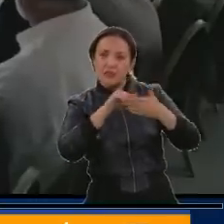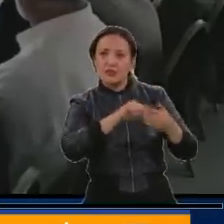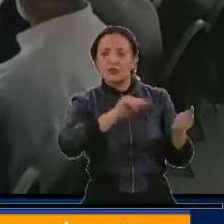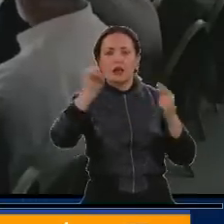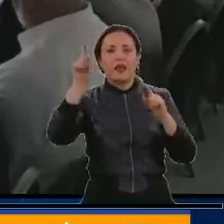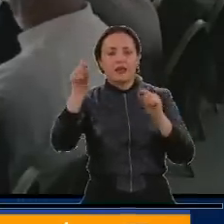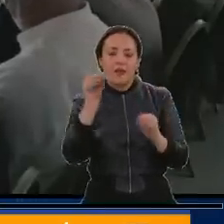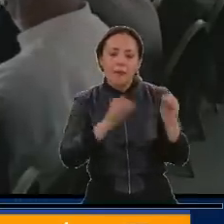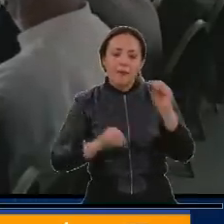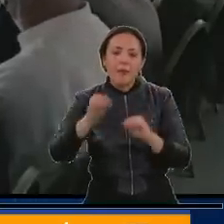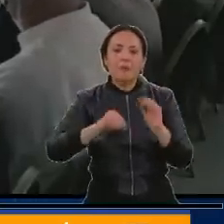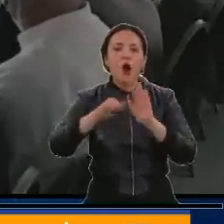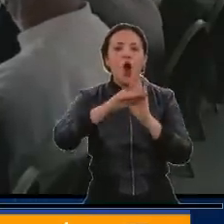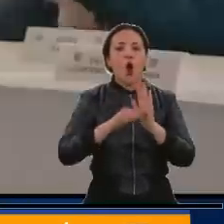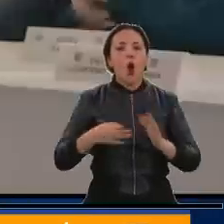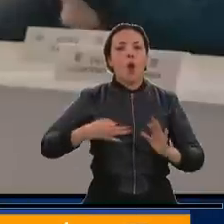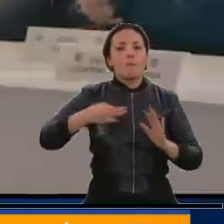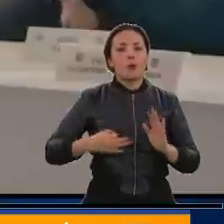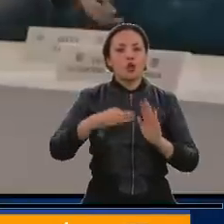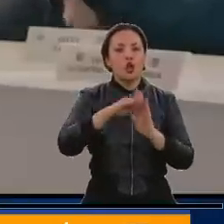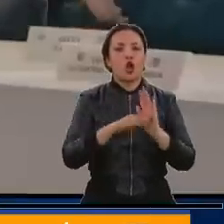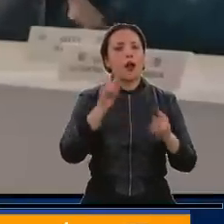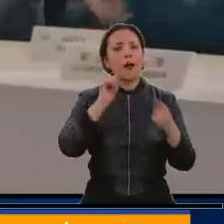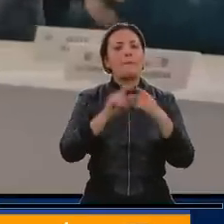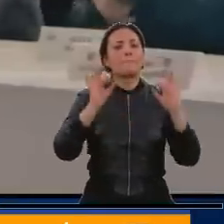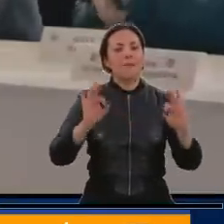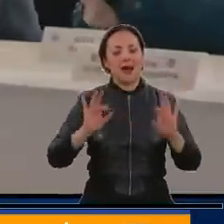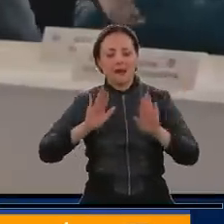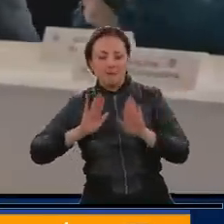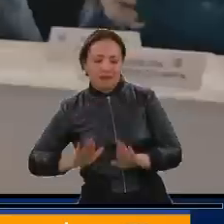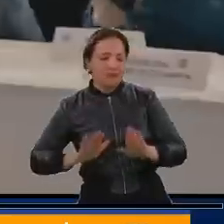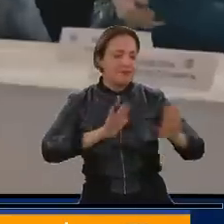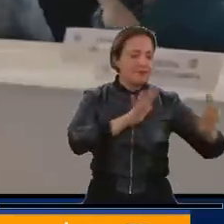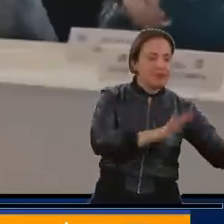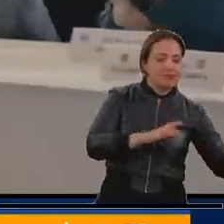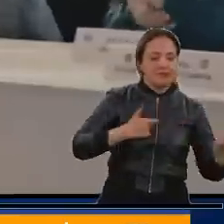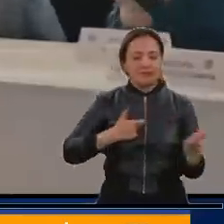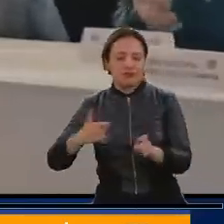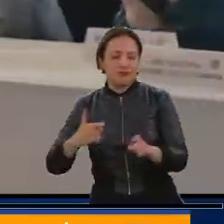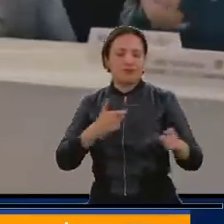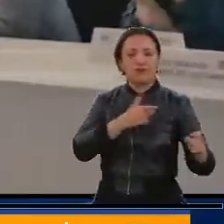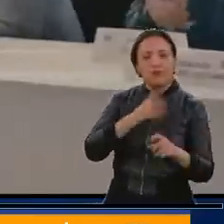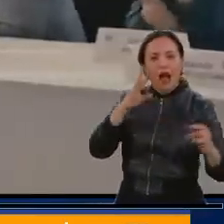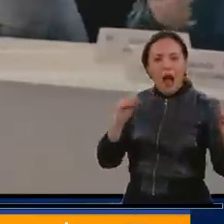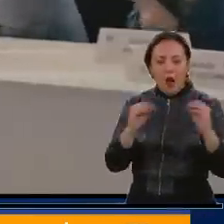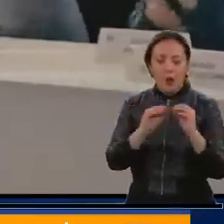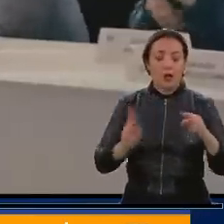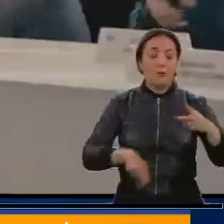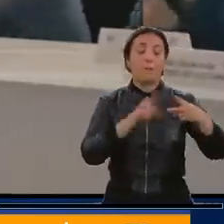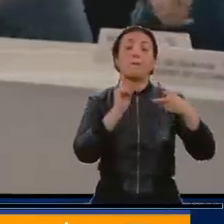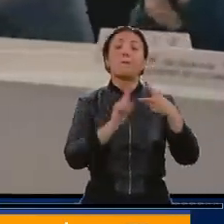para realmente hacer efectivo el cese bilateral de hostilidades por acuerdo de las partes. Segundo,